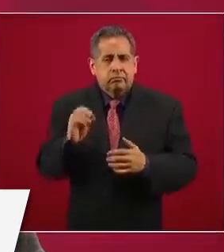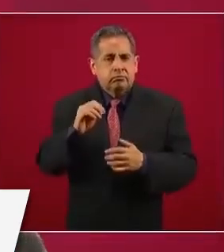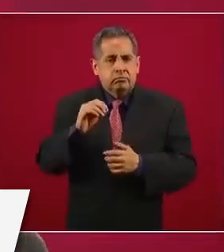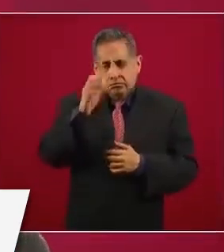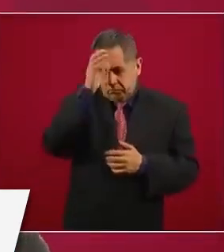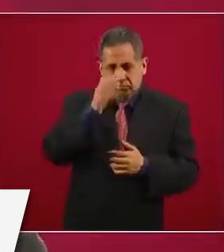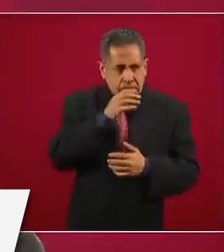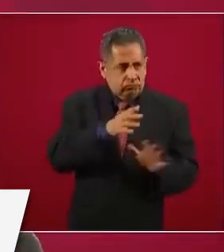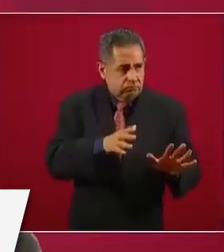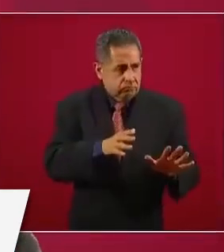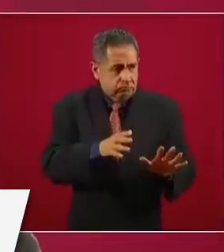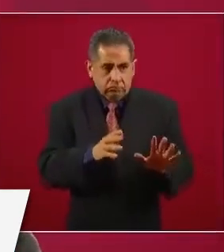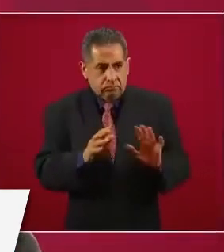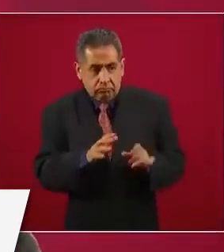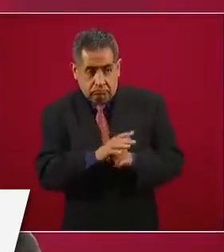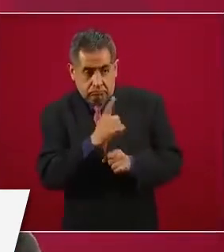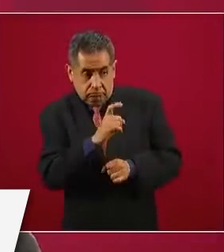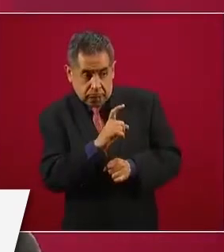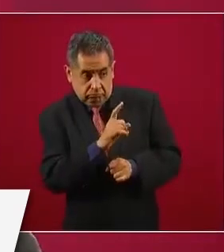Coahuila. No,